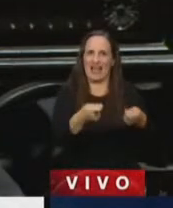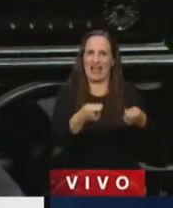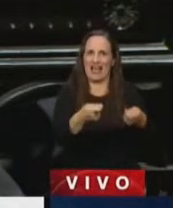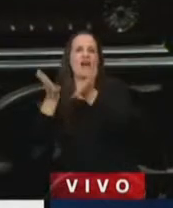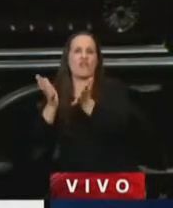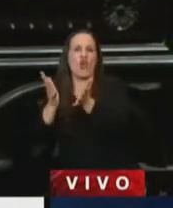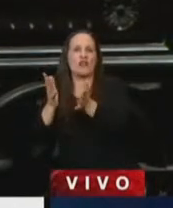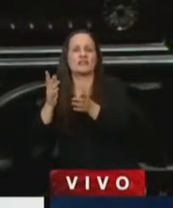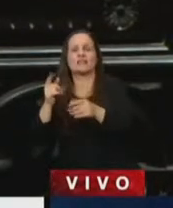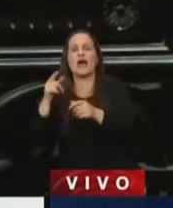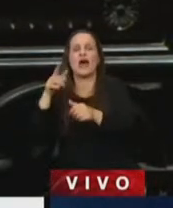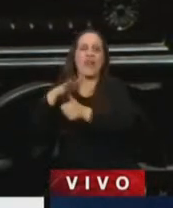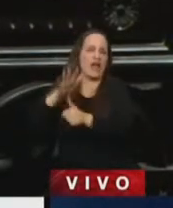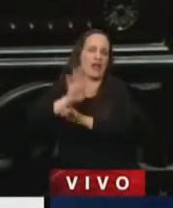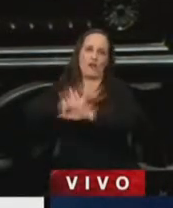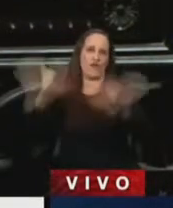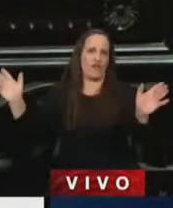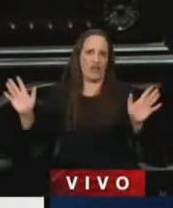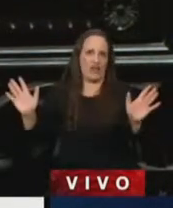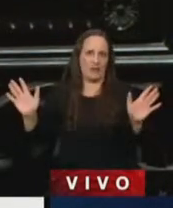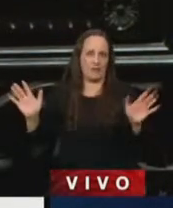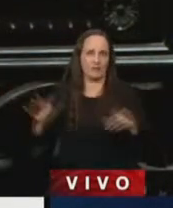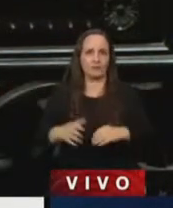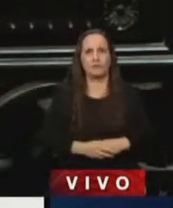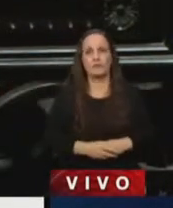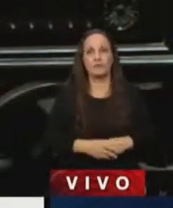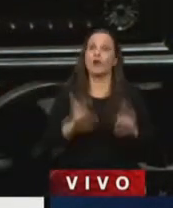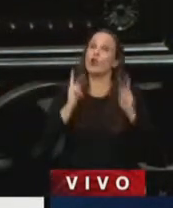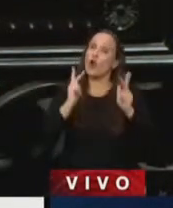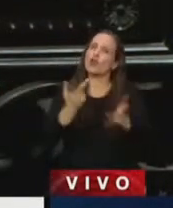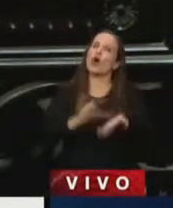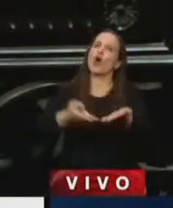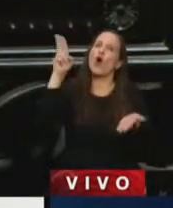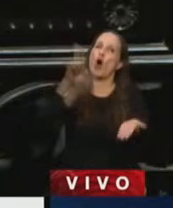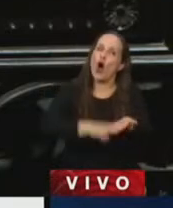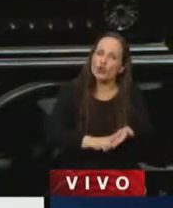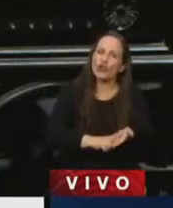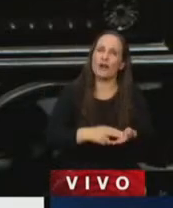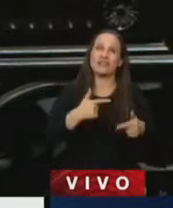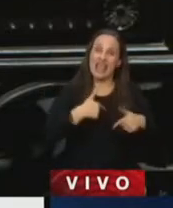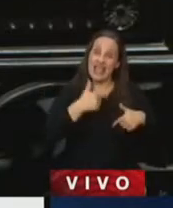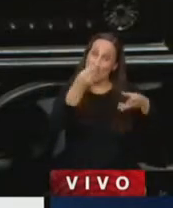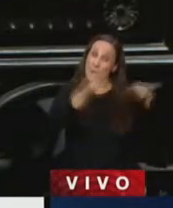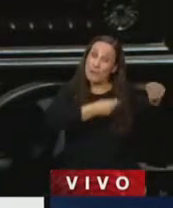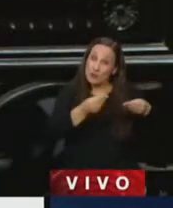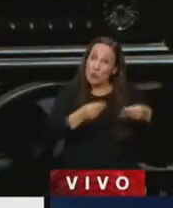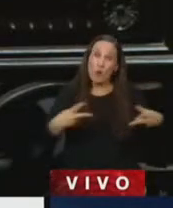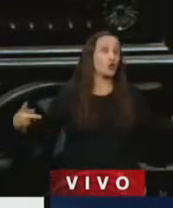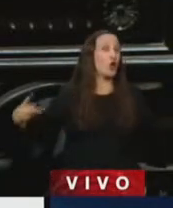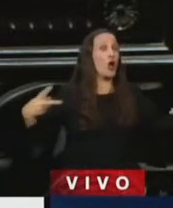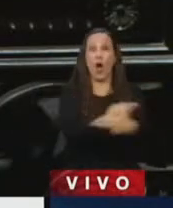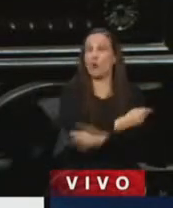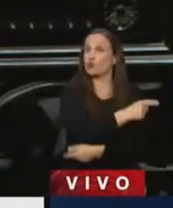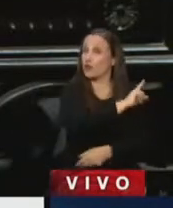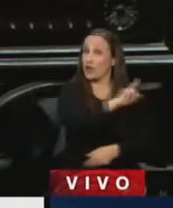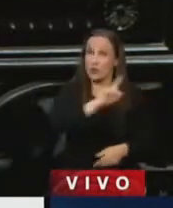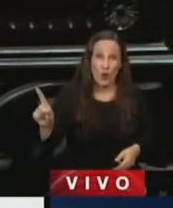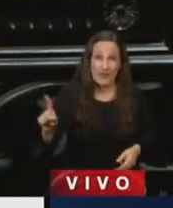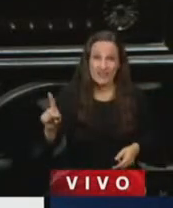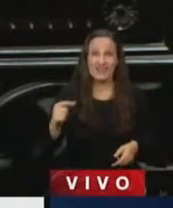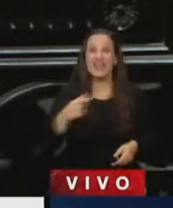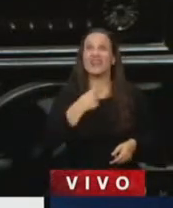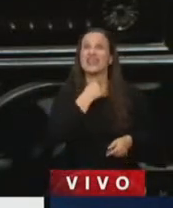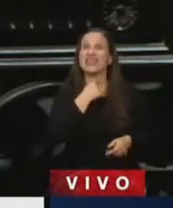mejor cada día, ¿no? Que en Paraguay o, por ejemplo, que en Chile. Yo no digo que son modelos de países, ¿eh?